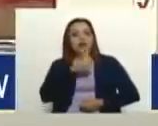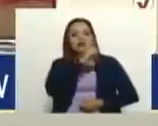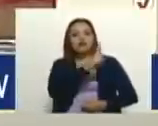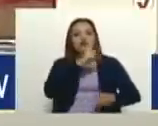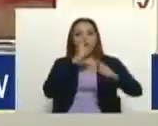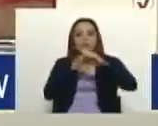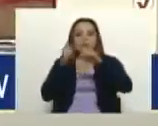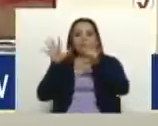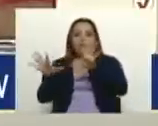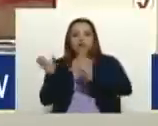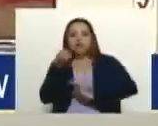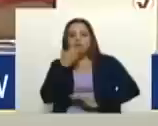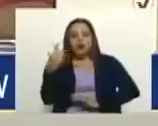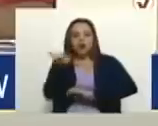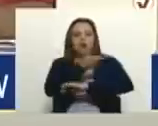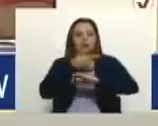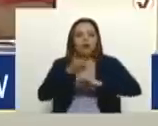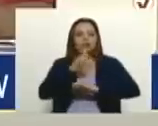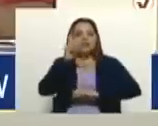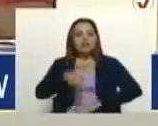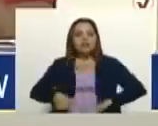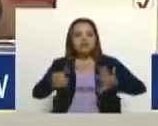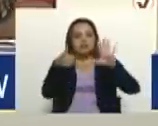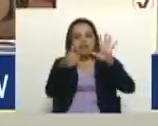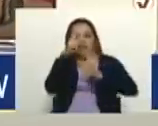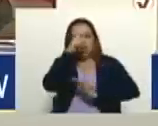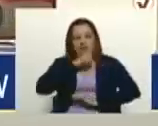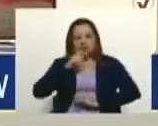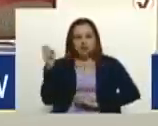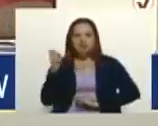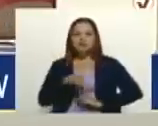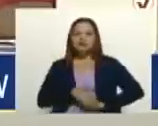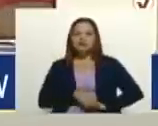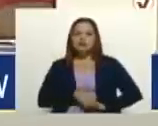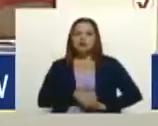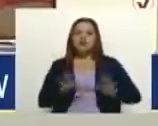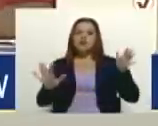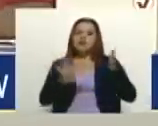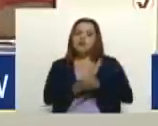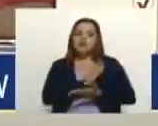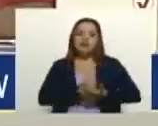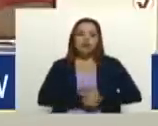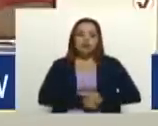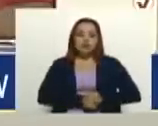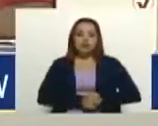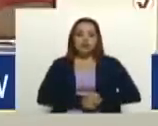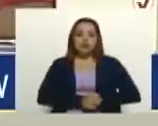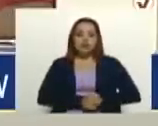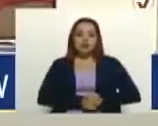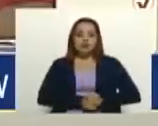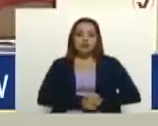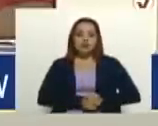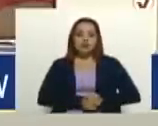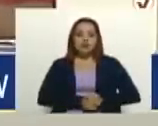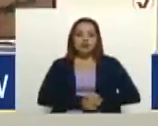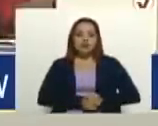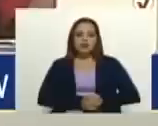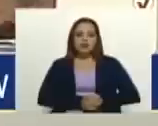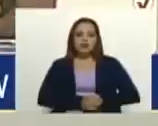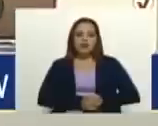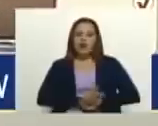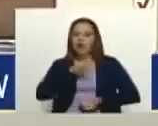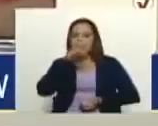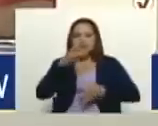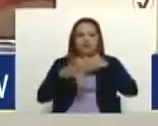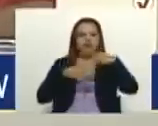se cumplen 6 años en este caso de la barbarie de la oposición venezolana, de